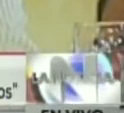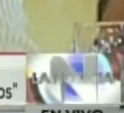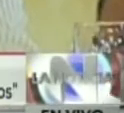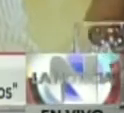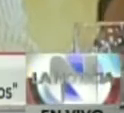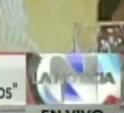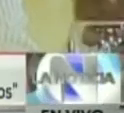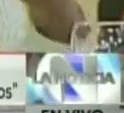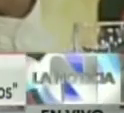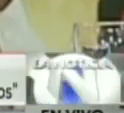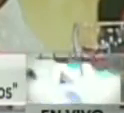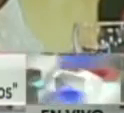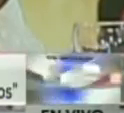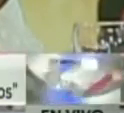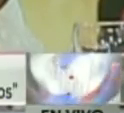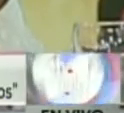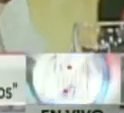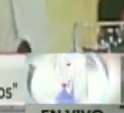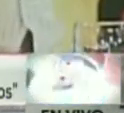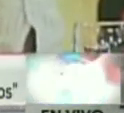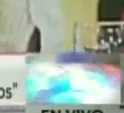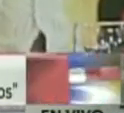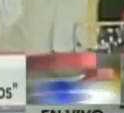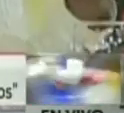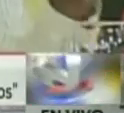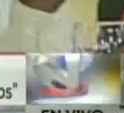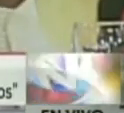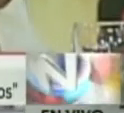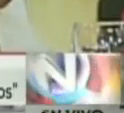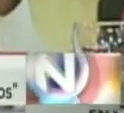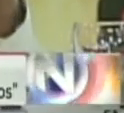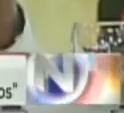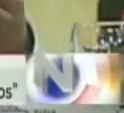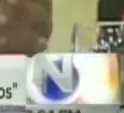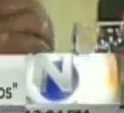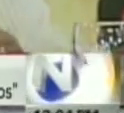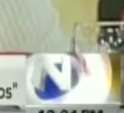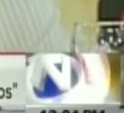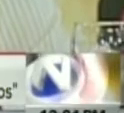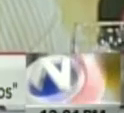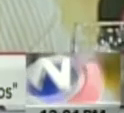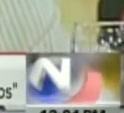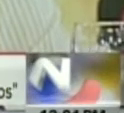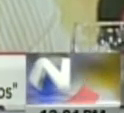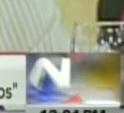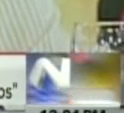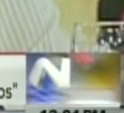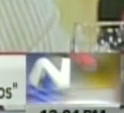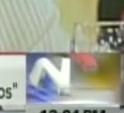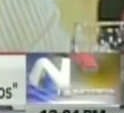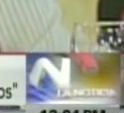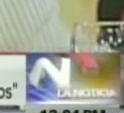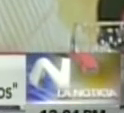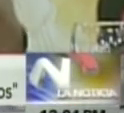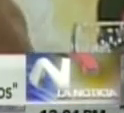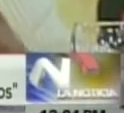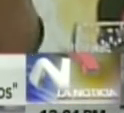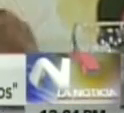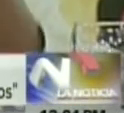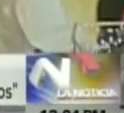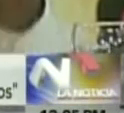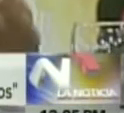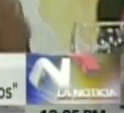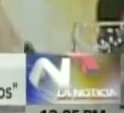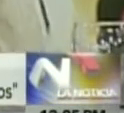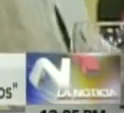fuerzas económicas, de las fuerzas poderosas y de sus lacayos, porque la oposición venezolana no tiene el